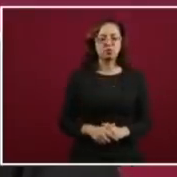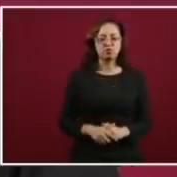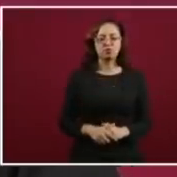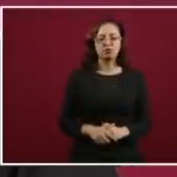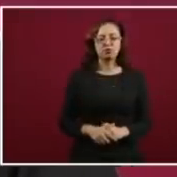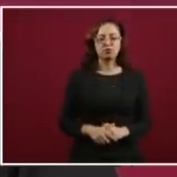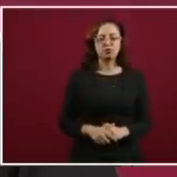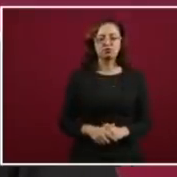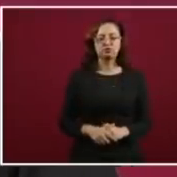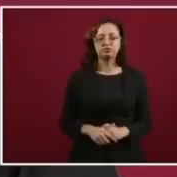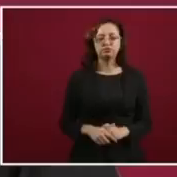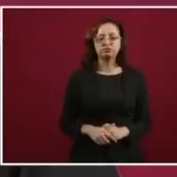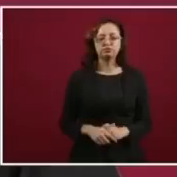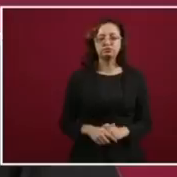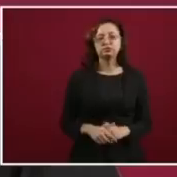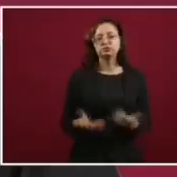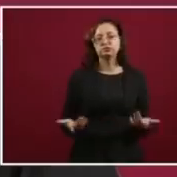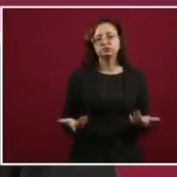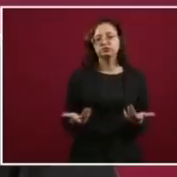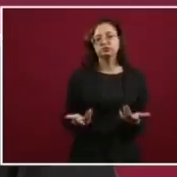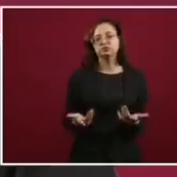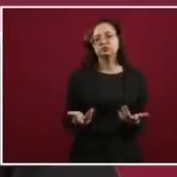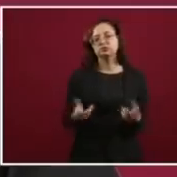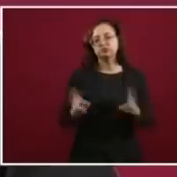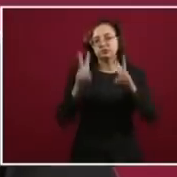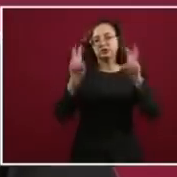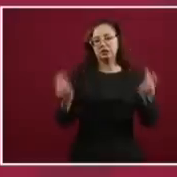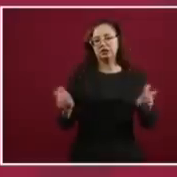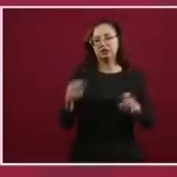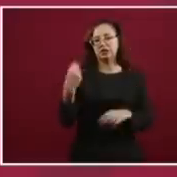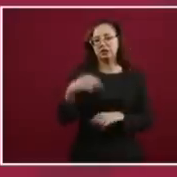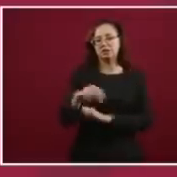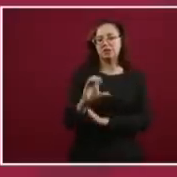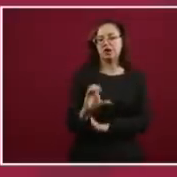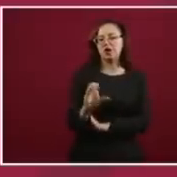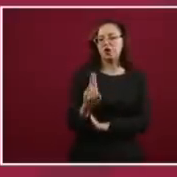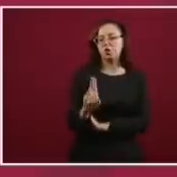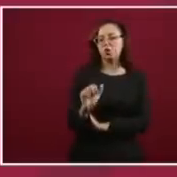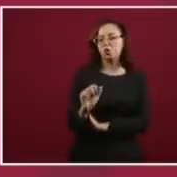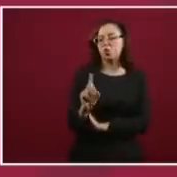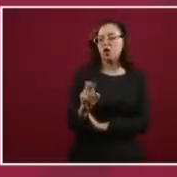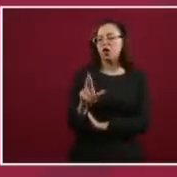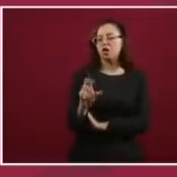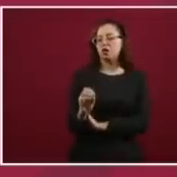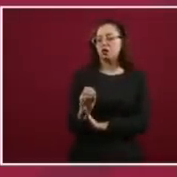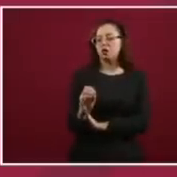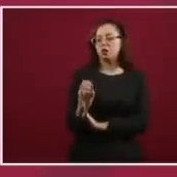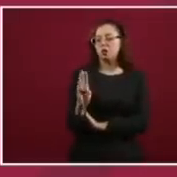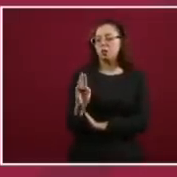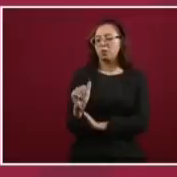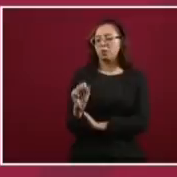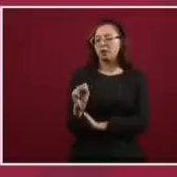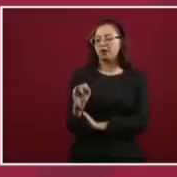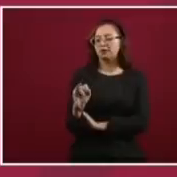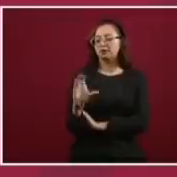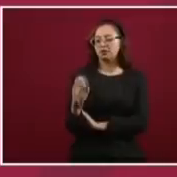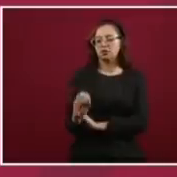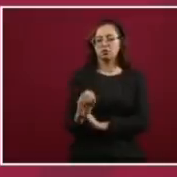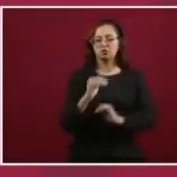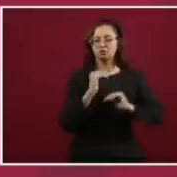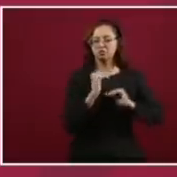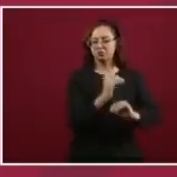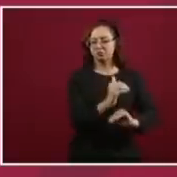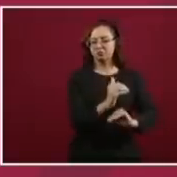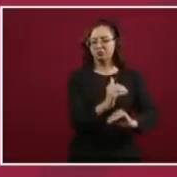algo que se llamaba y se llama cuadro básico y no estaban todos los medicamentos